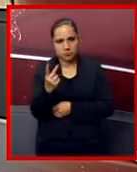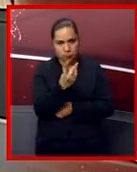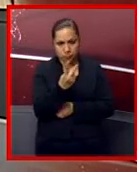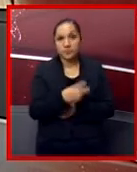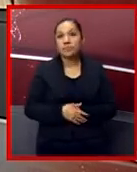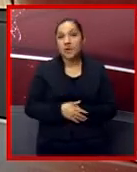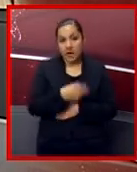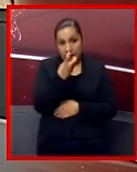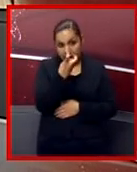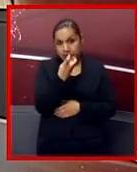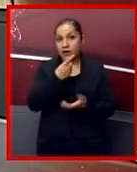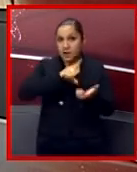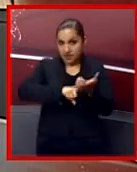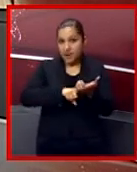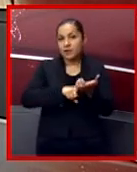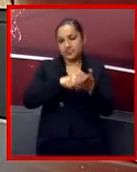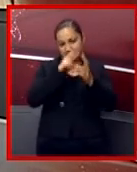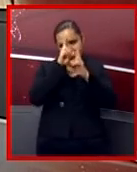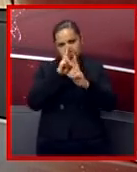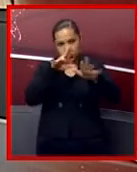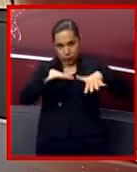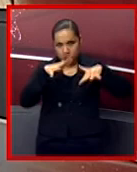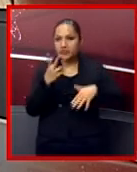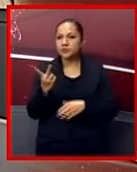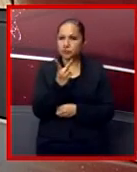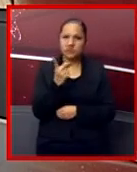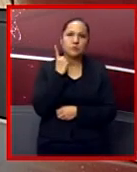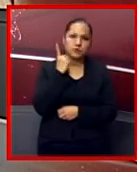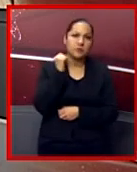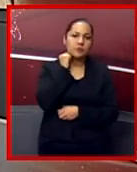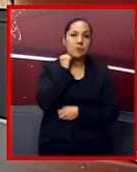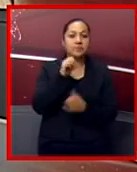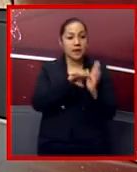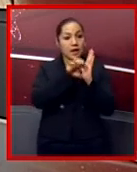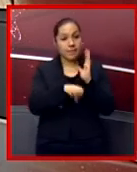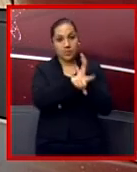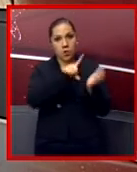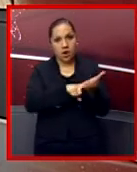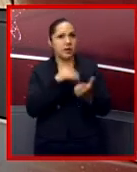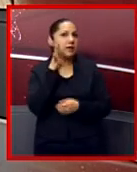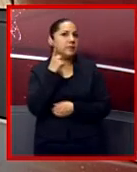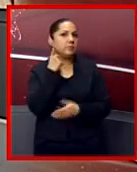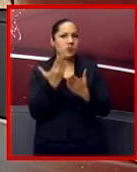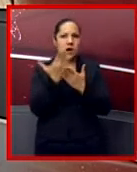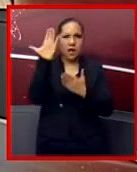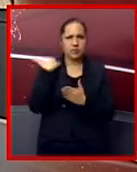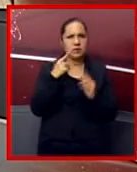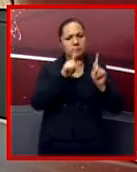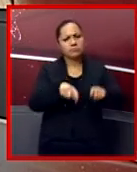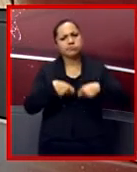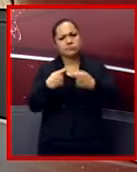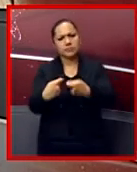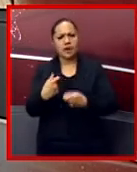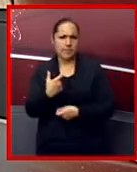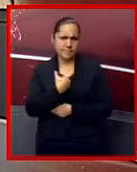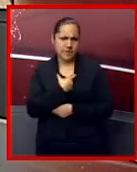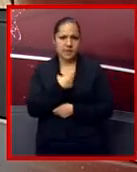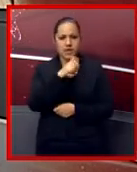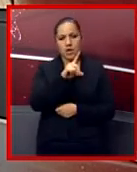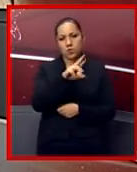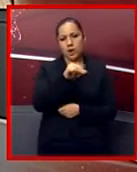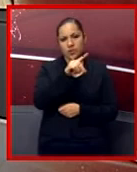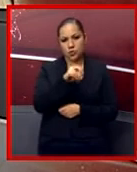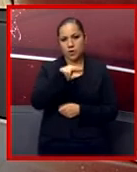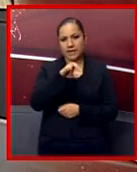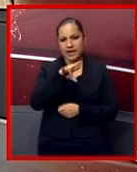ambas cámaras celebraron varias sesiones solemnes, como la celebrada en la Cámara de Diputados, con motivo de la entrega post-mortem de la medalla